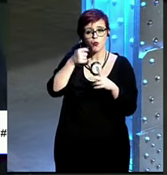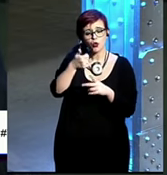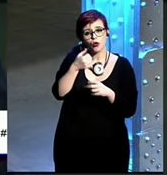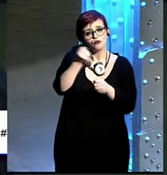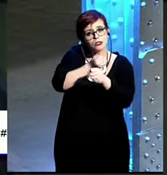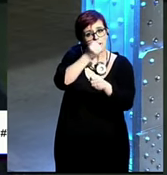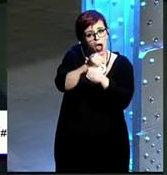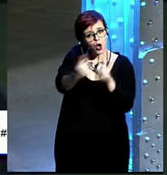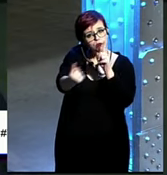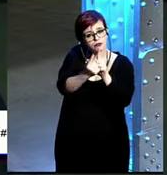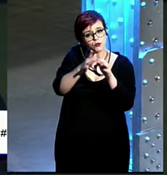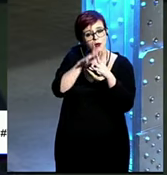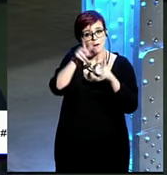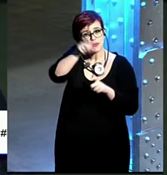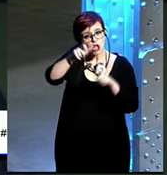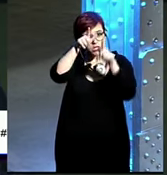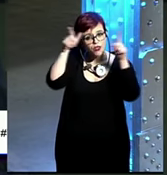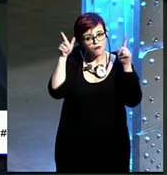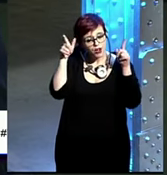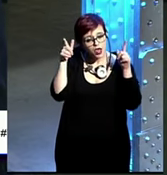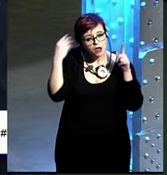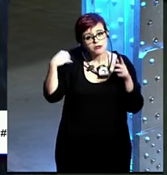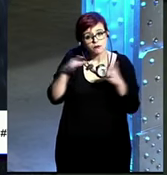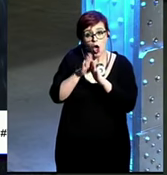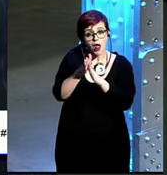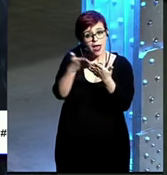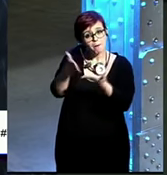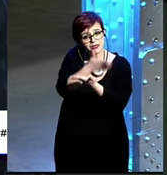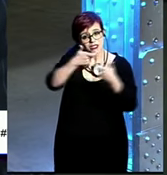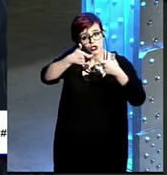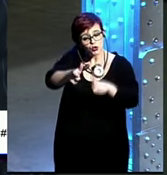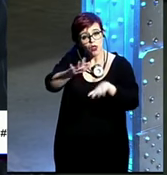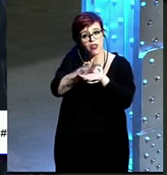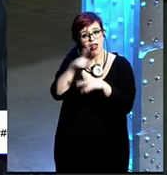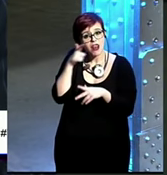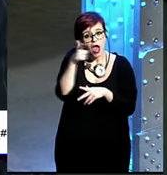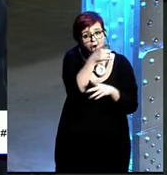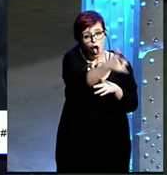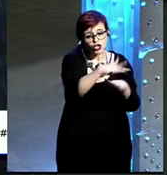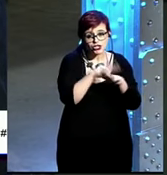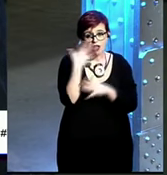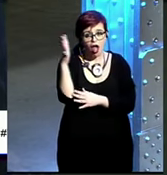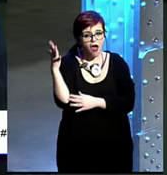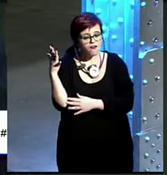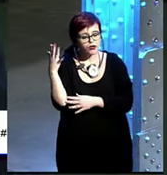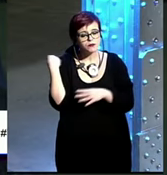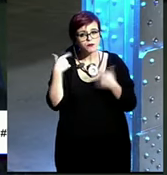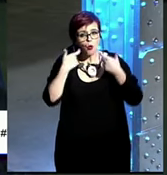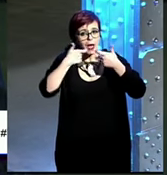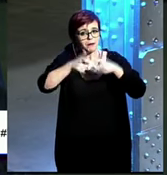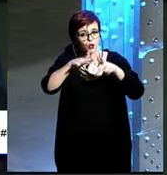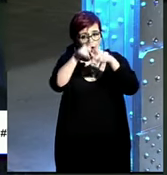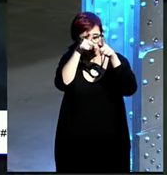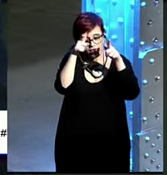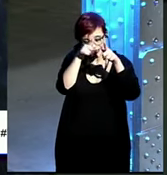hice con una persona que tenía esquizofrenia, que forma parte del capítulo de esquizofrenia de Lejos del Árbol. Durante años había experimentado